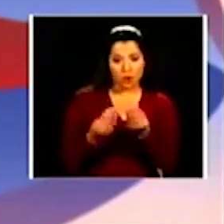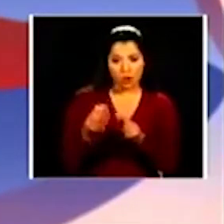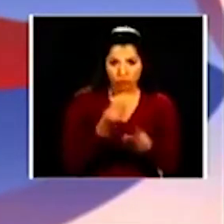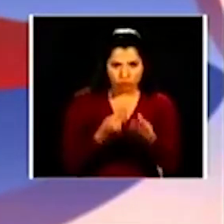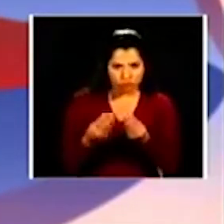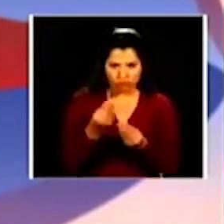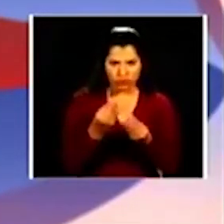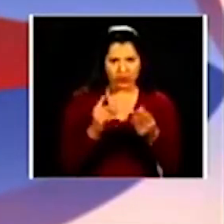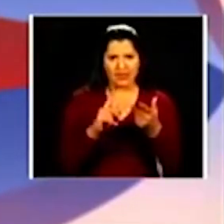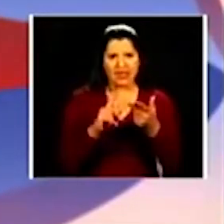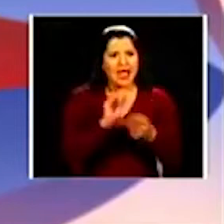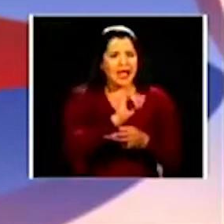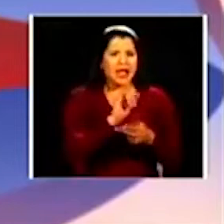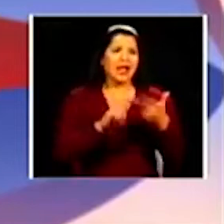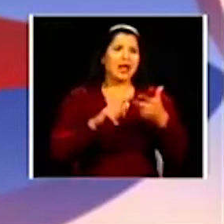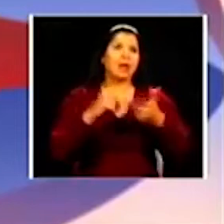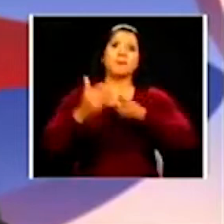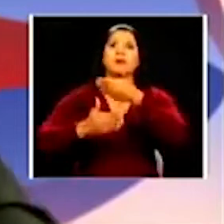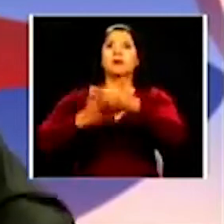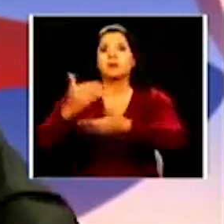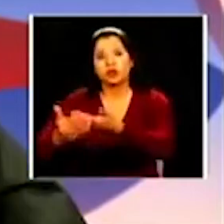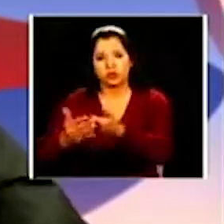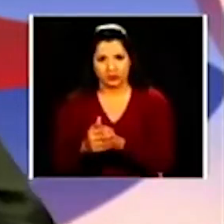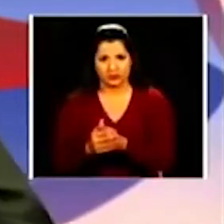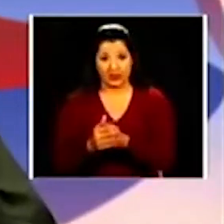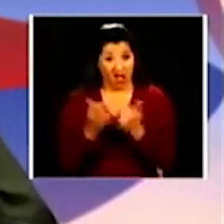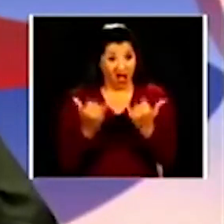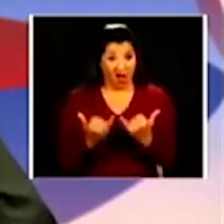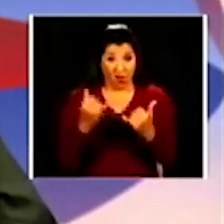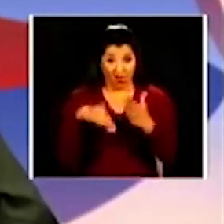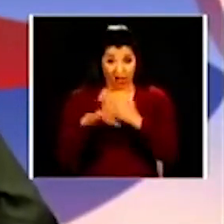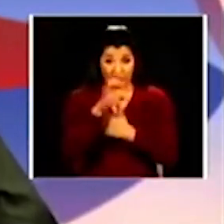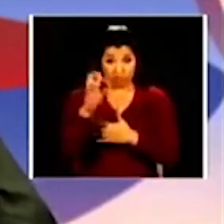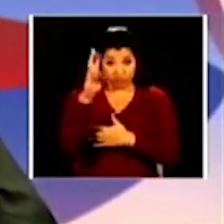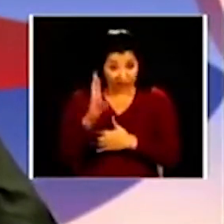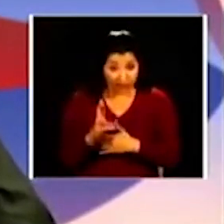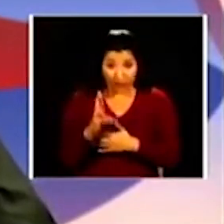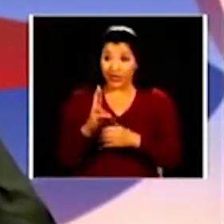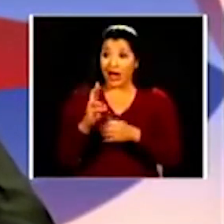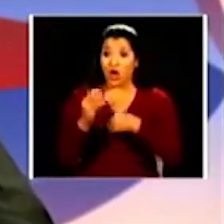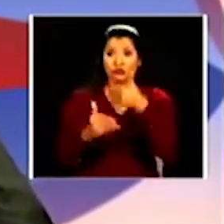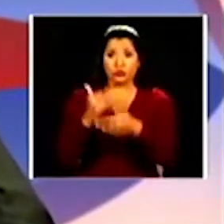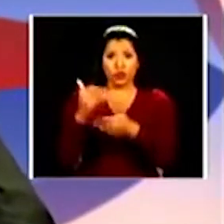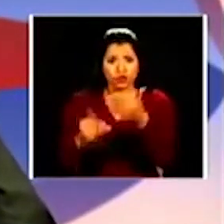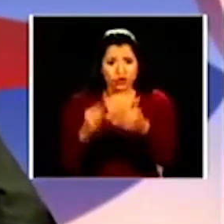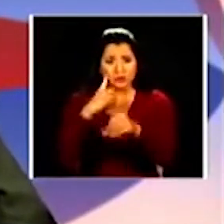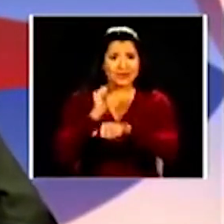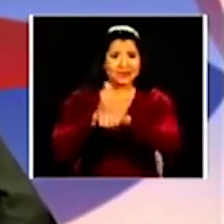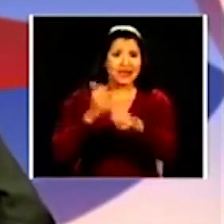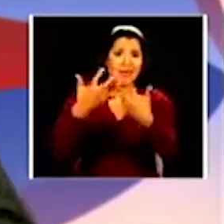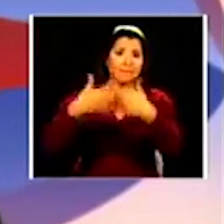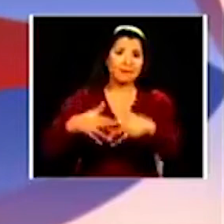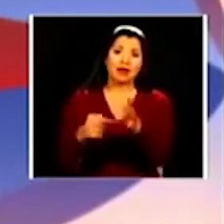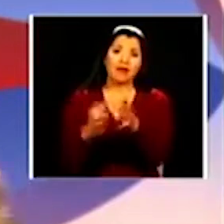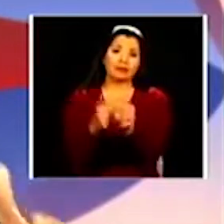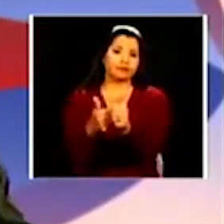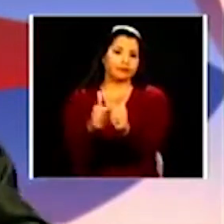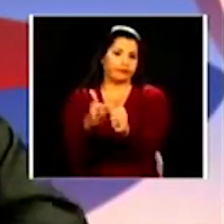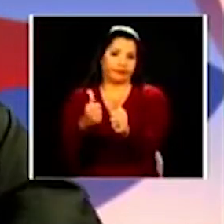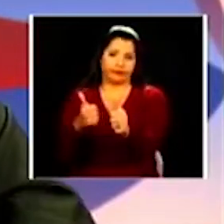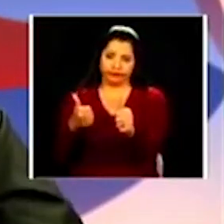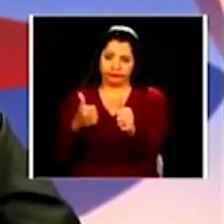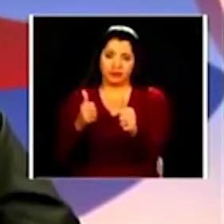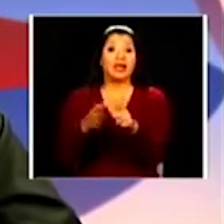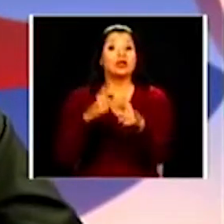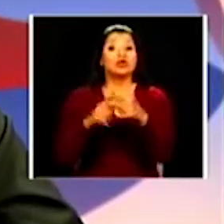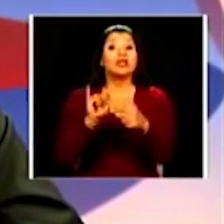de condiciones, la tramitología hoy por hoy también genera de alguna manera atrasos en lo que es la producción y eso también encarece